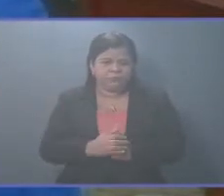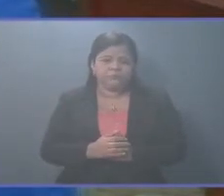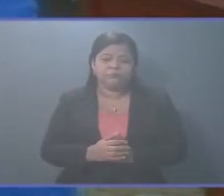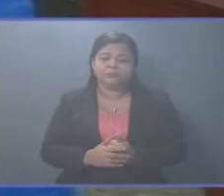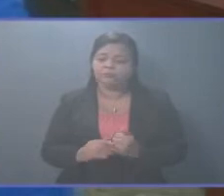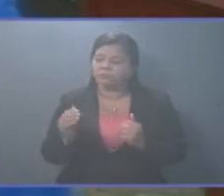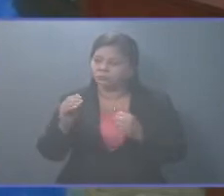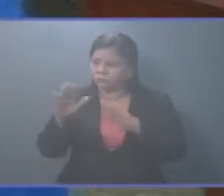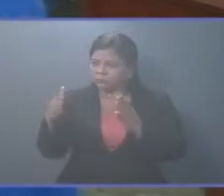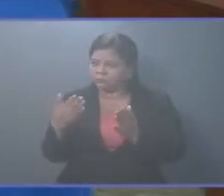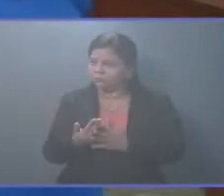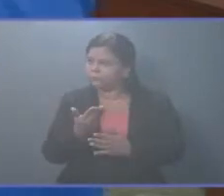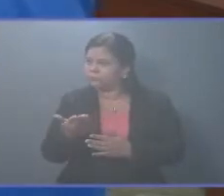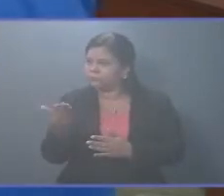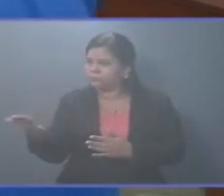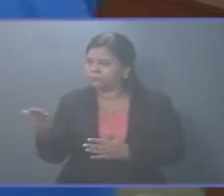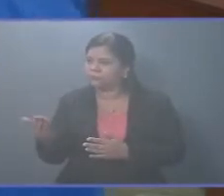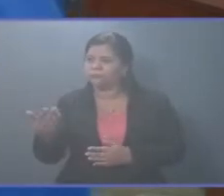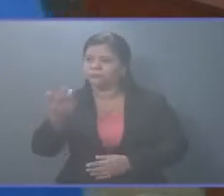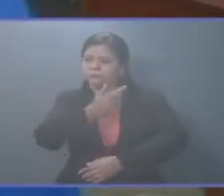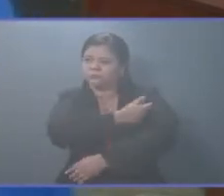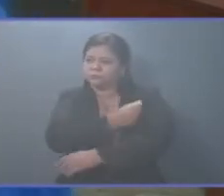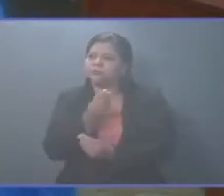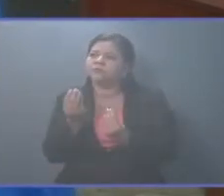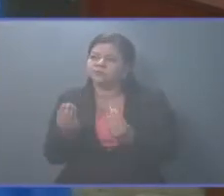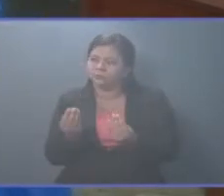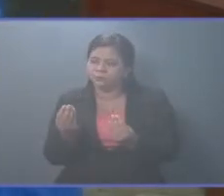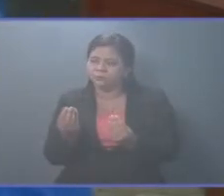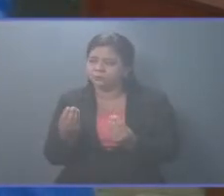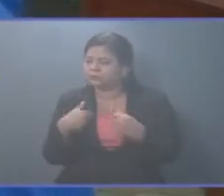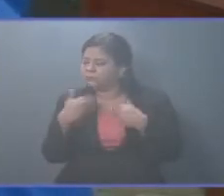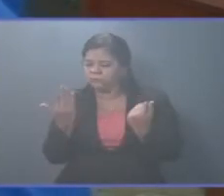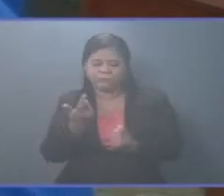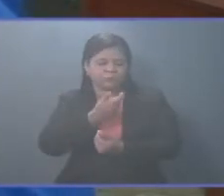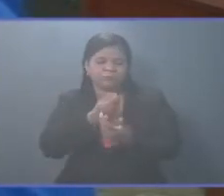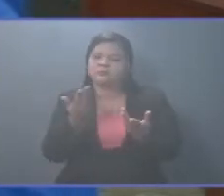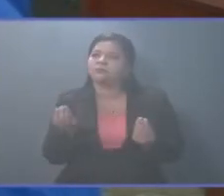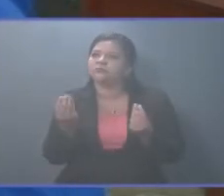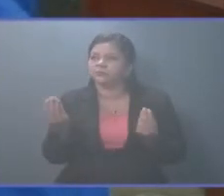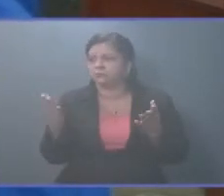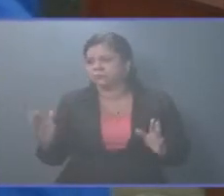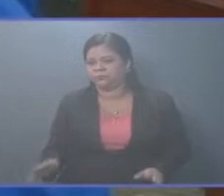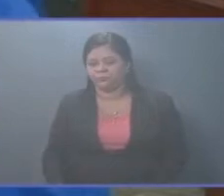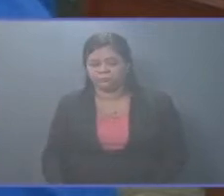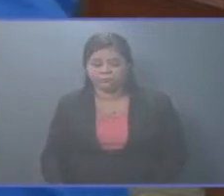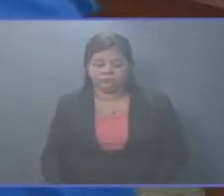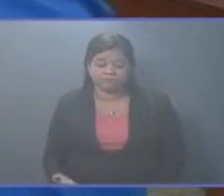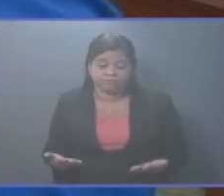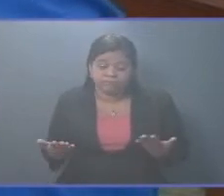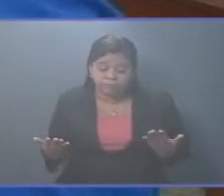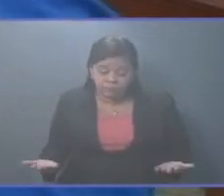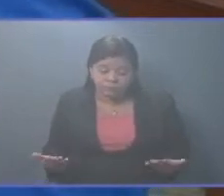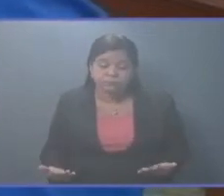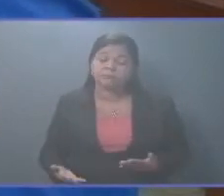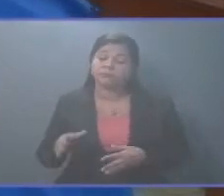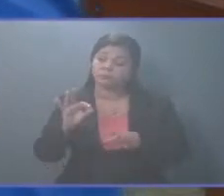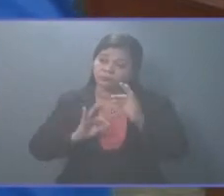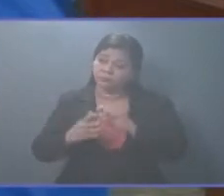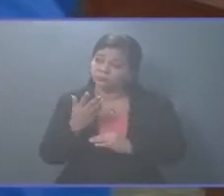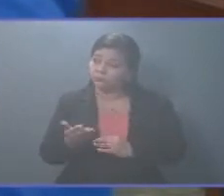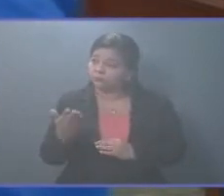enfermedades contra las cuales no hay vacuna ahorita. ¿Y cómo me voy a vacunar si no hay vacuna? Vean. Entonces son ciertas cosas